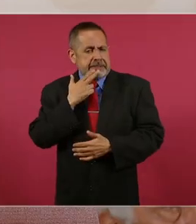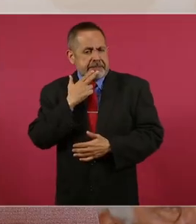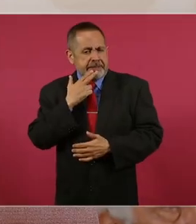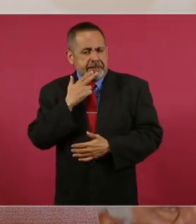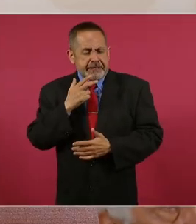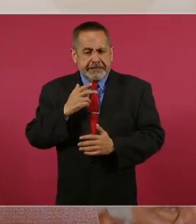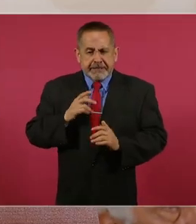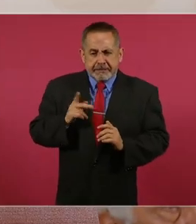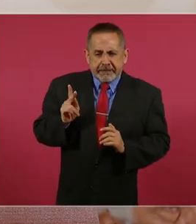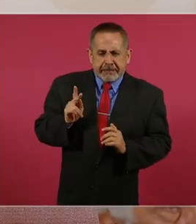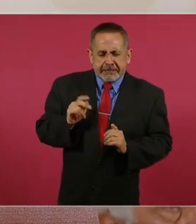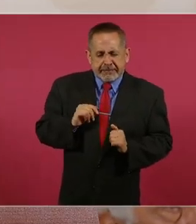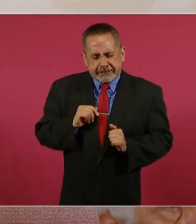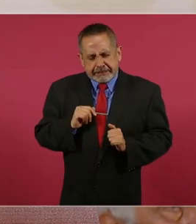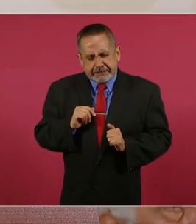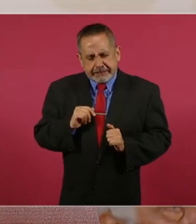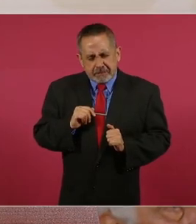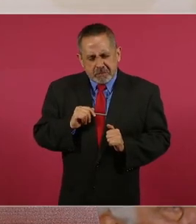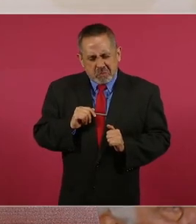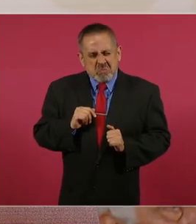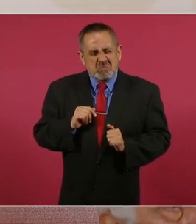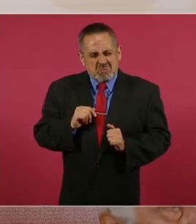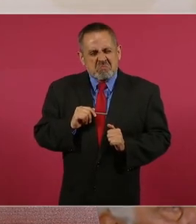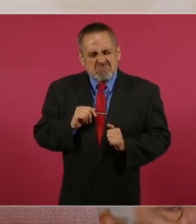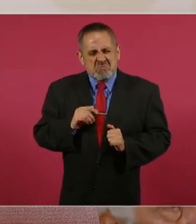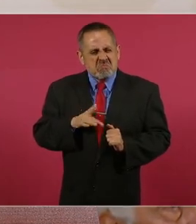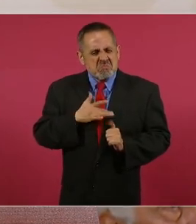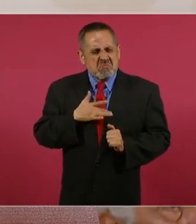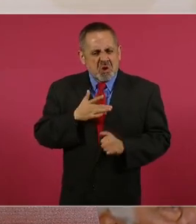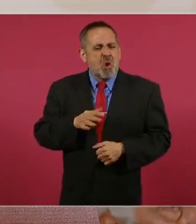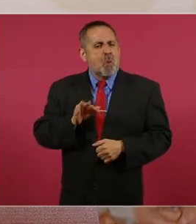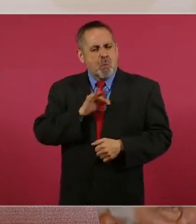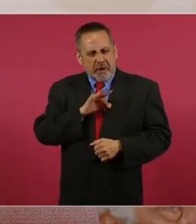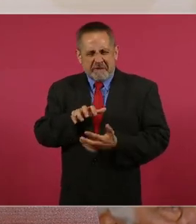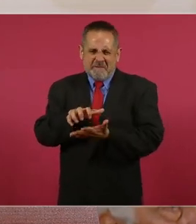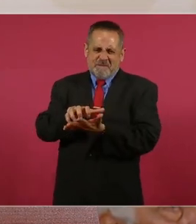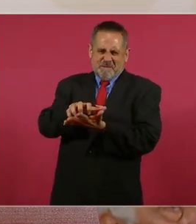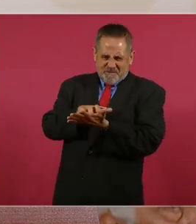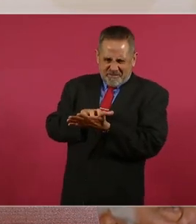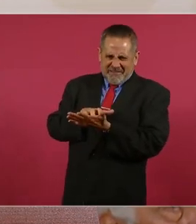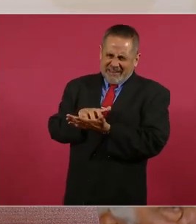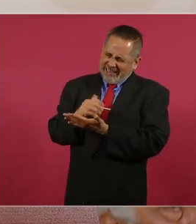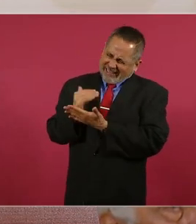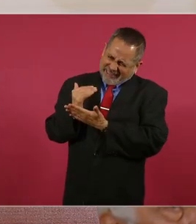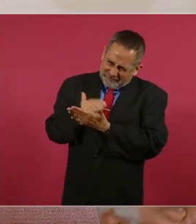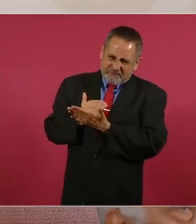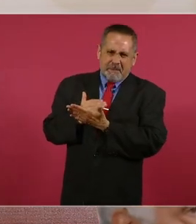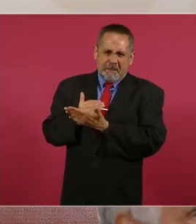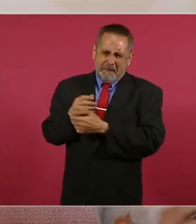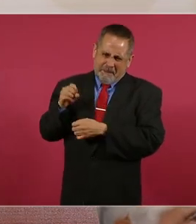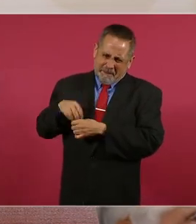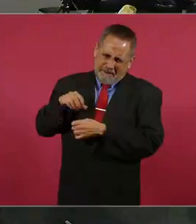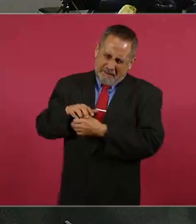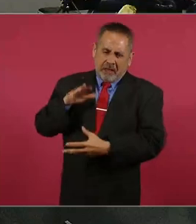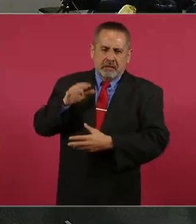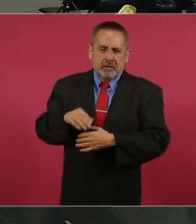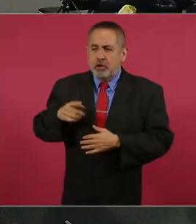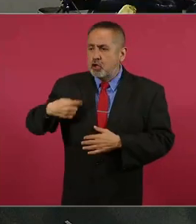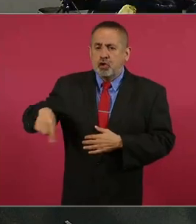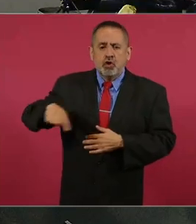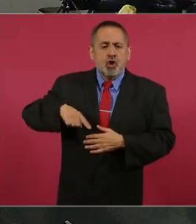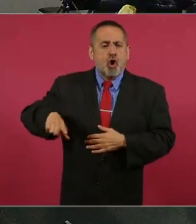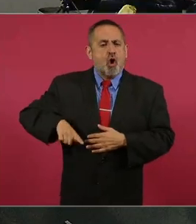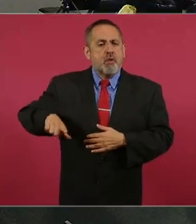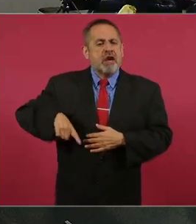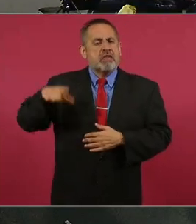pero pensamos que todavía podemos ahorrar más. No puede haber gobierno rico con